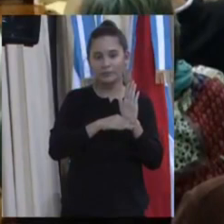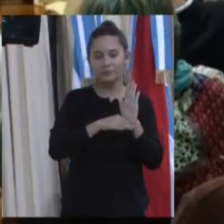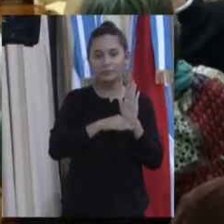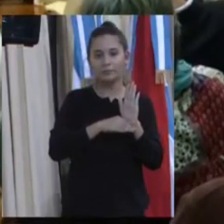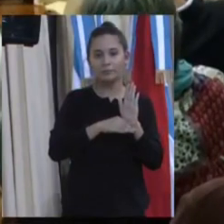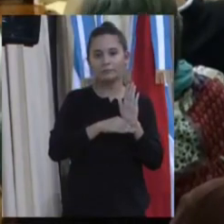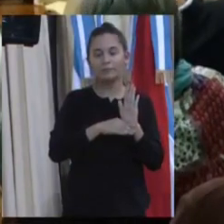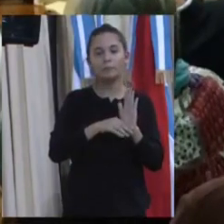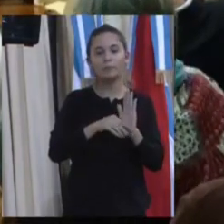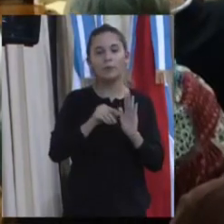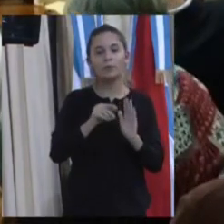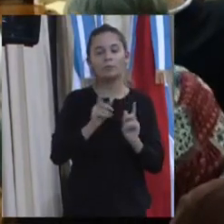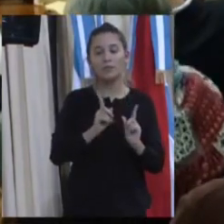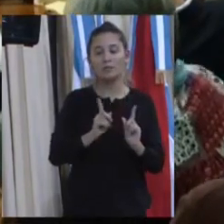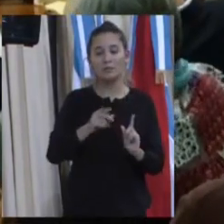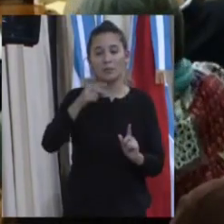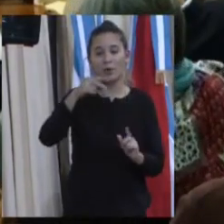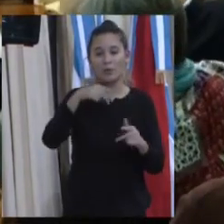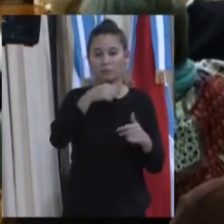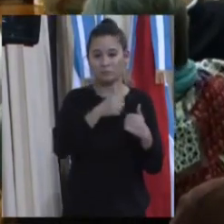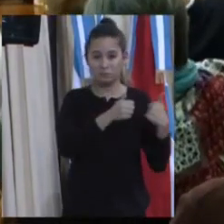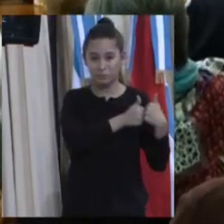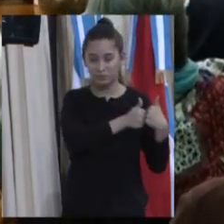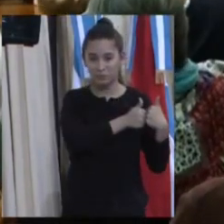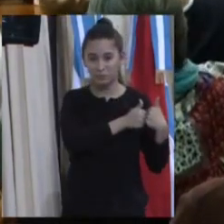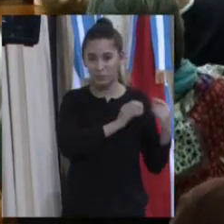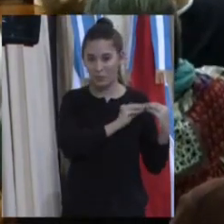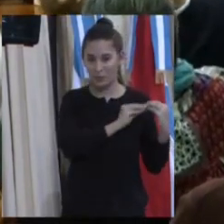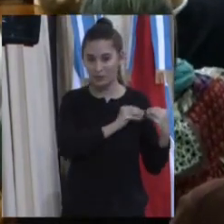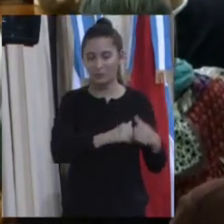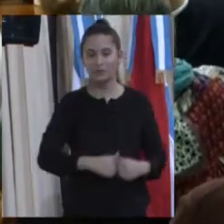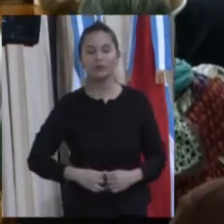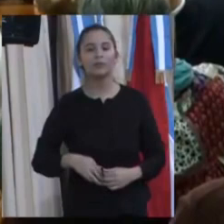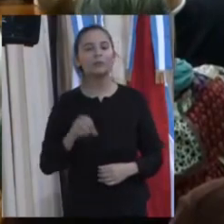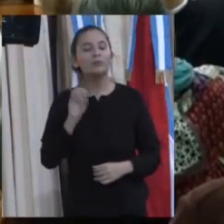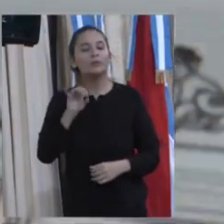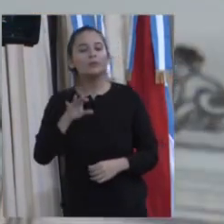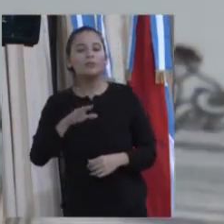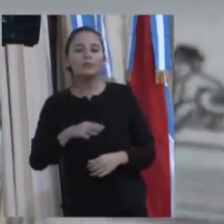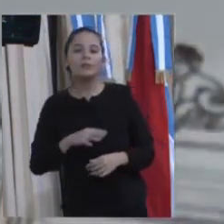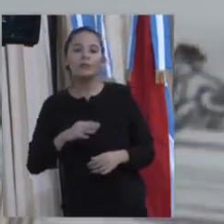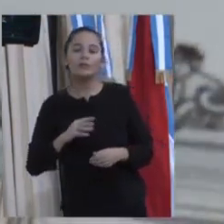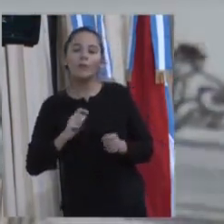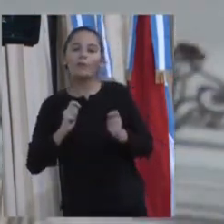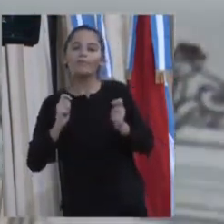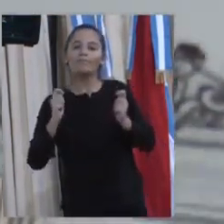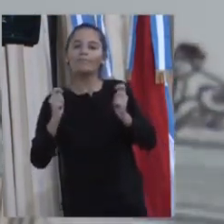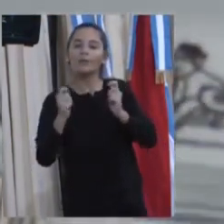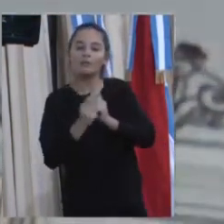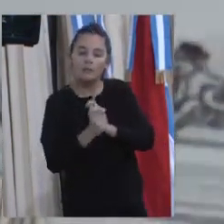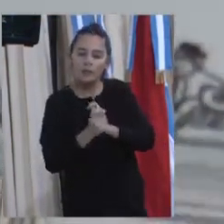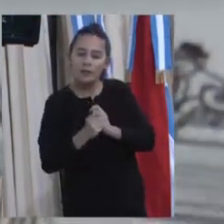señalaba Nicolás y Natalia, en digamos lo que podemos llamar esa reivindicación, ese